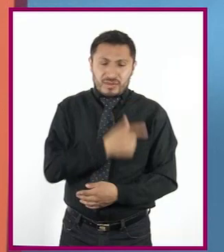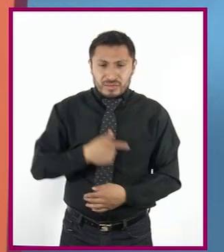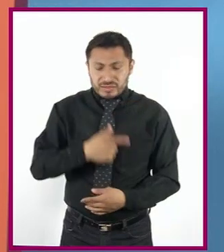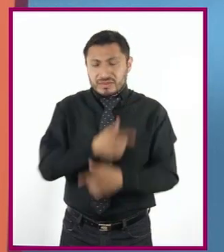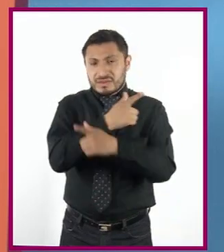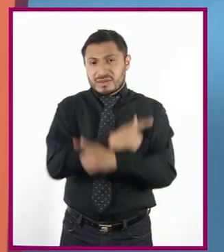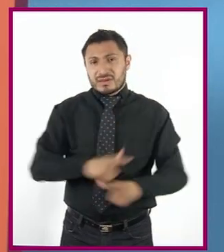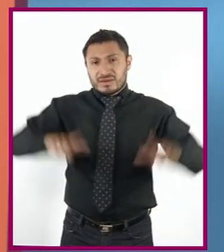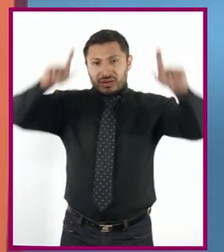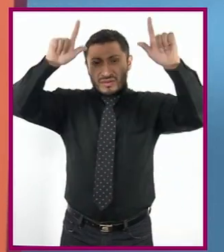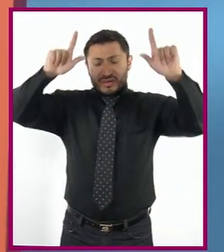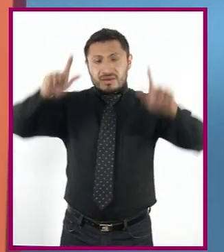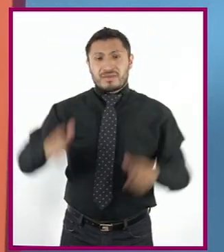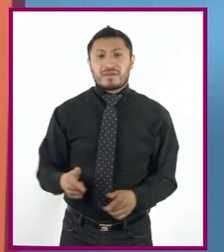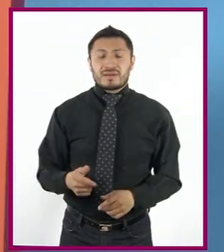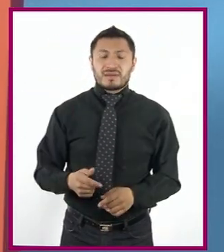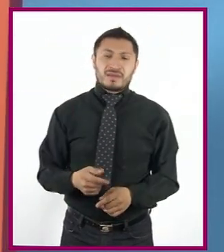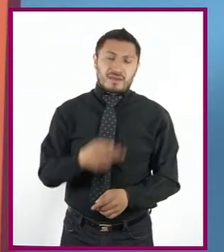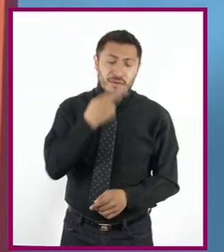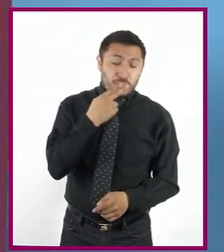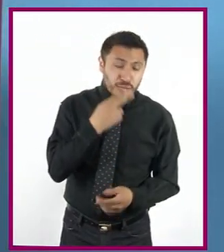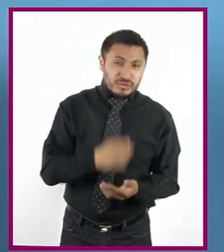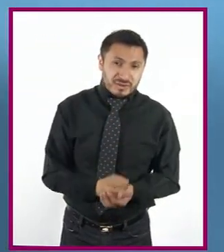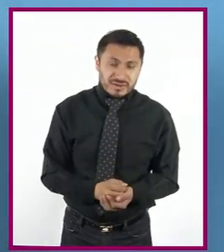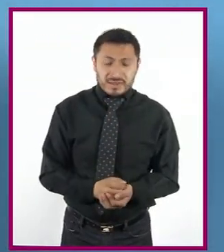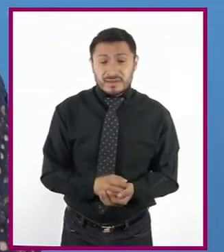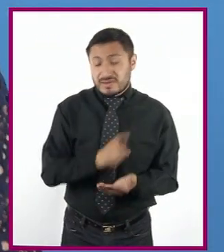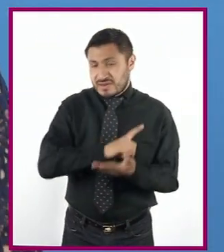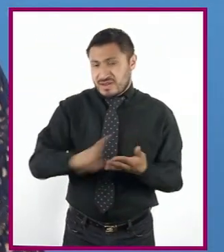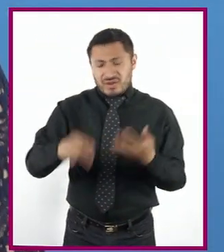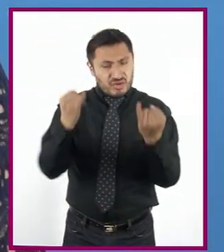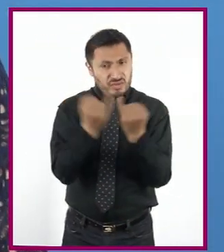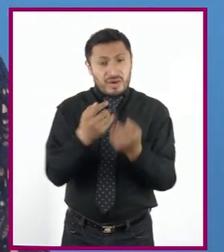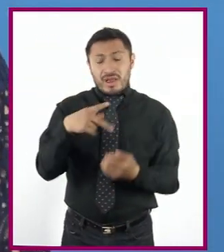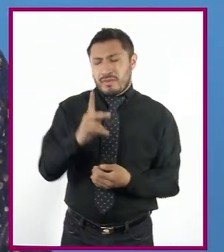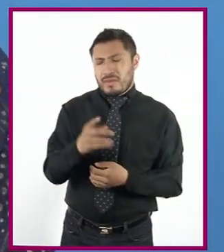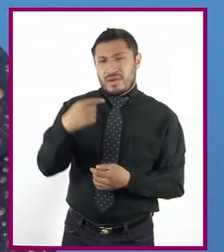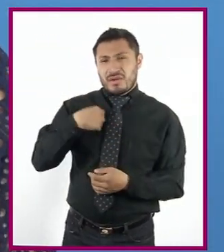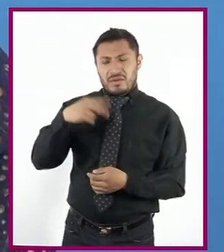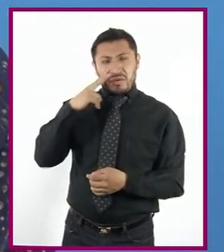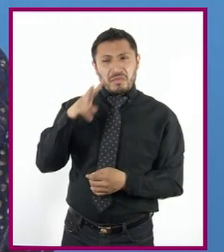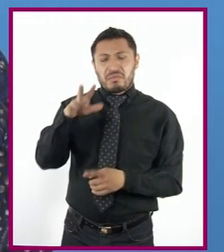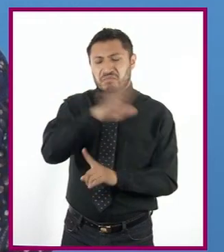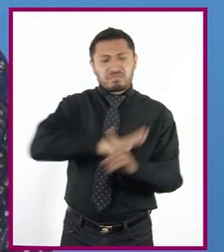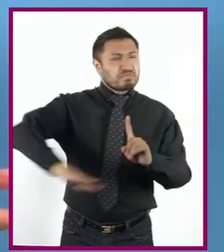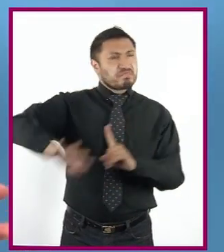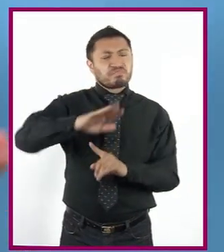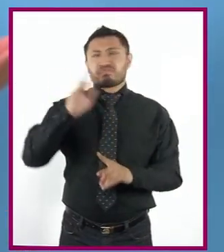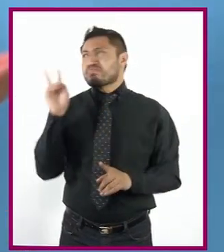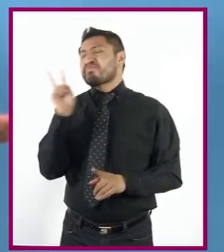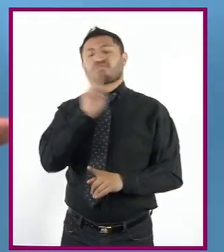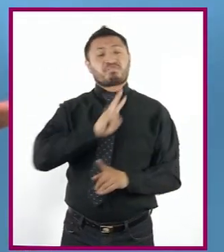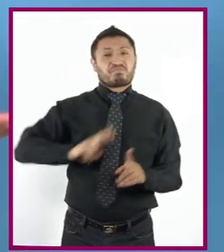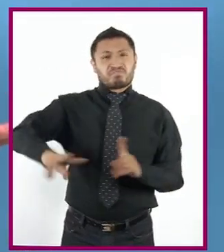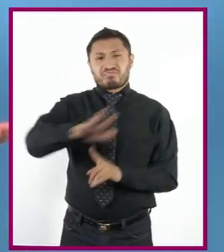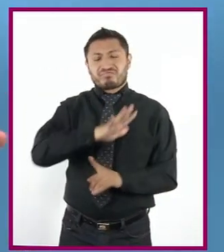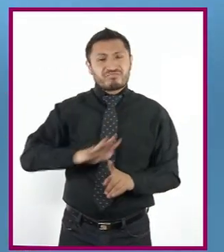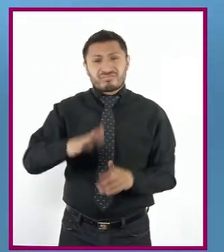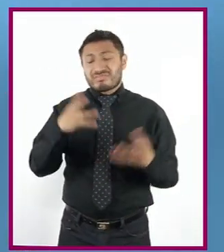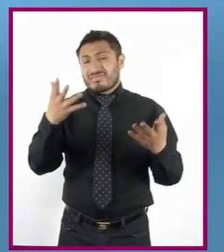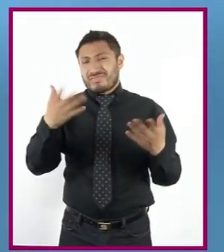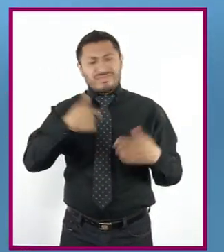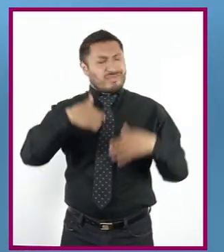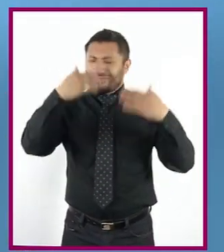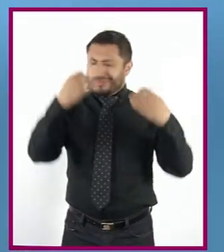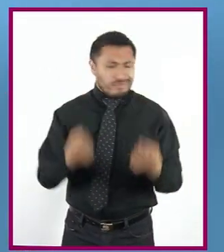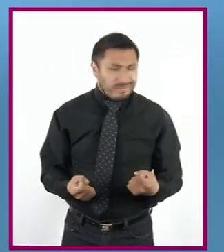derechos. Pero maestra, en la realidad, viendo a mi alrededor todo lo que pasa, no estoy segura de